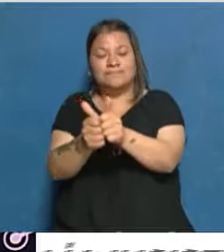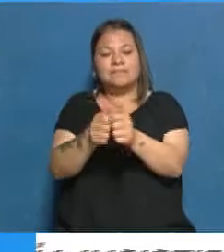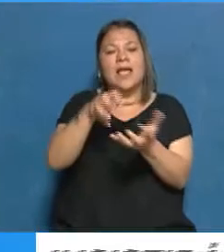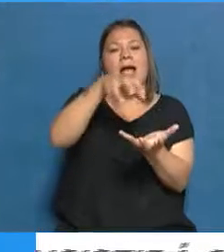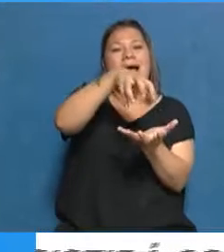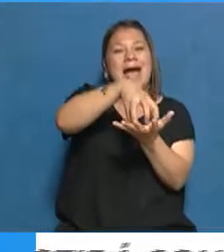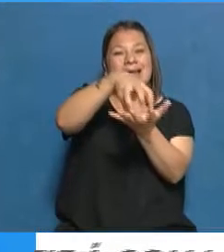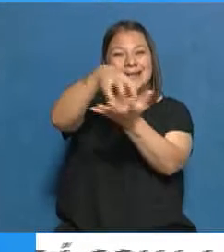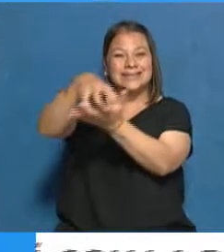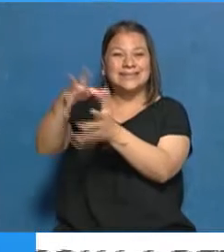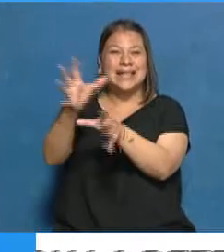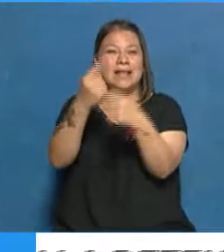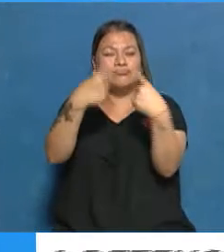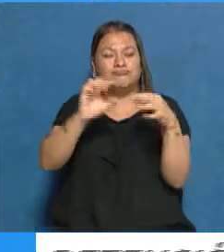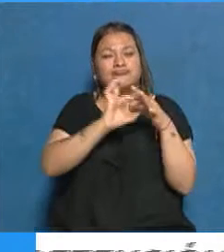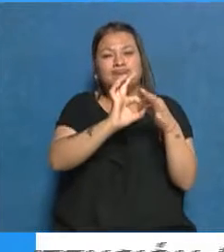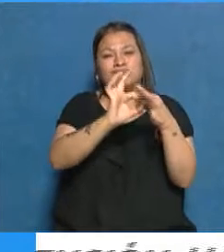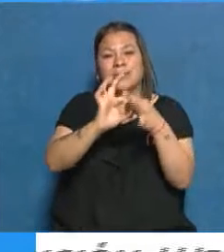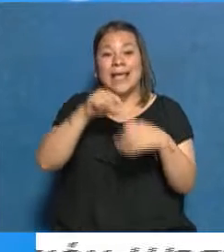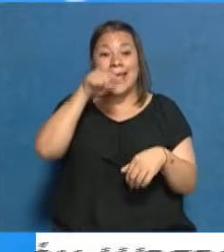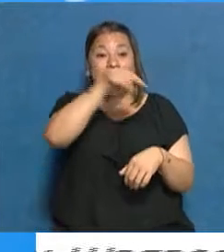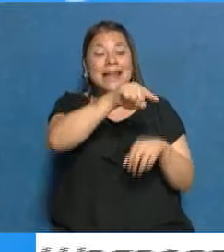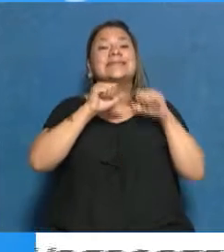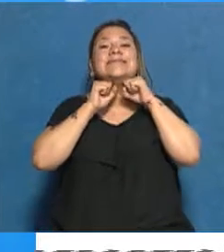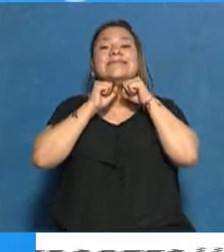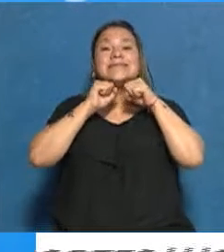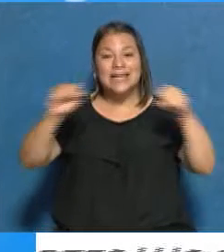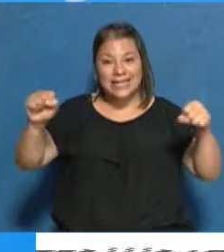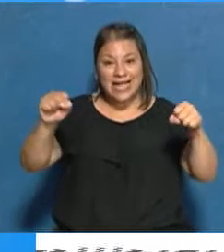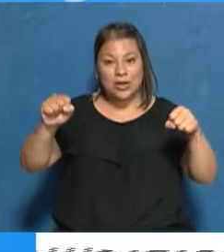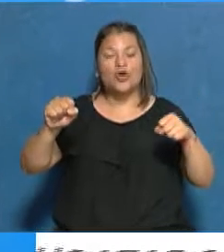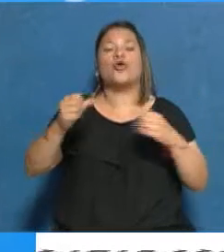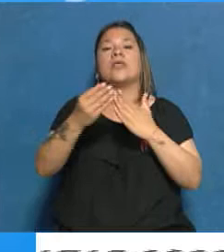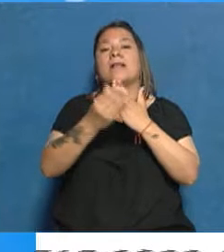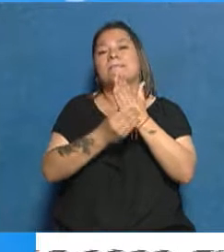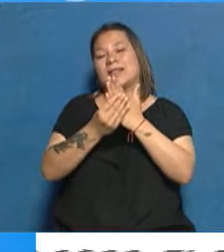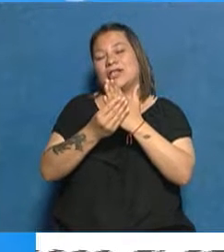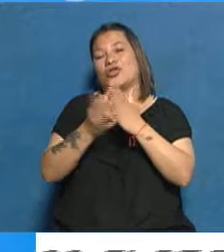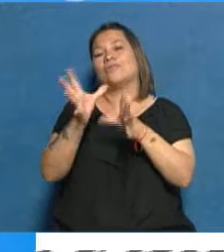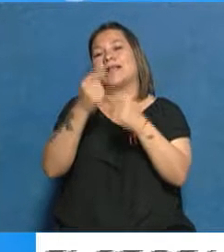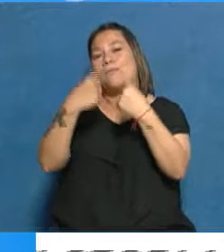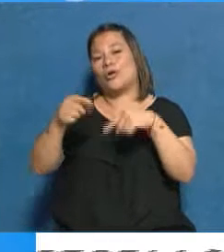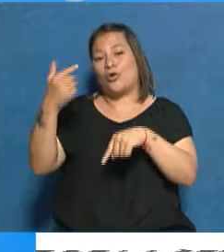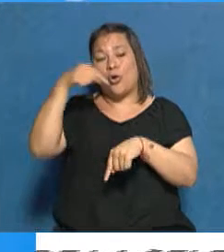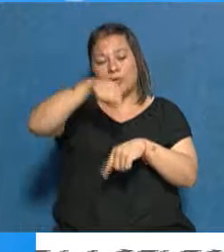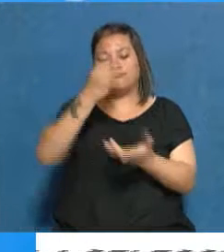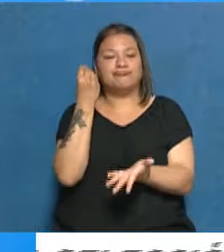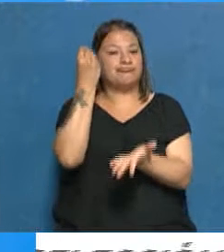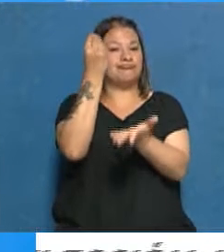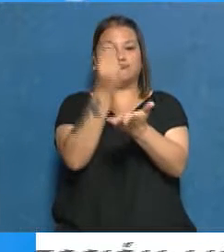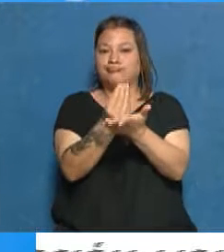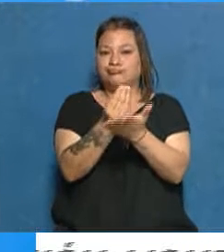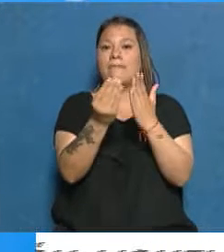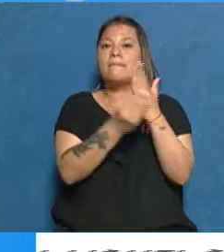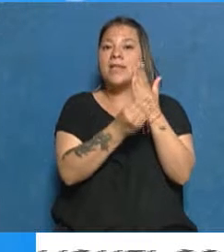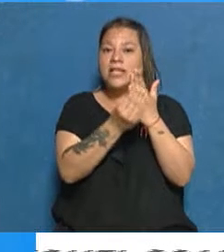del transporte y últimamente era el secretario del área de transporte. Hoy asumió ya definitivamente como el nuevo ministro de